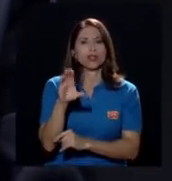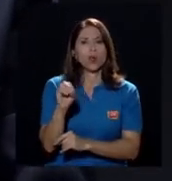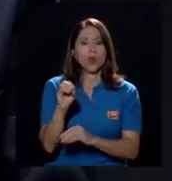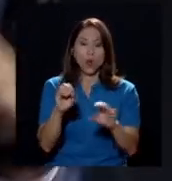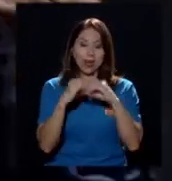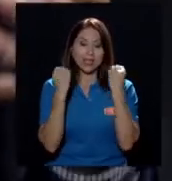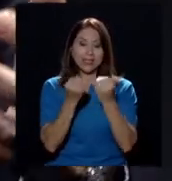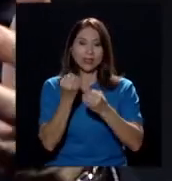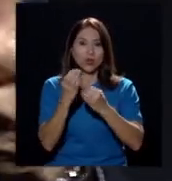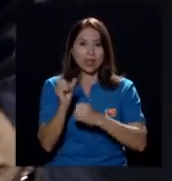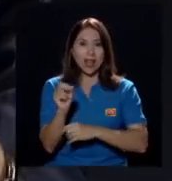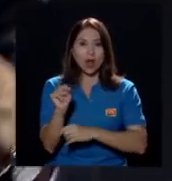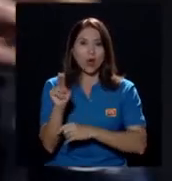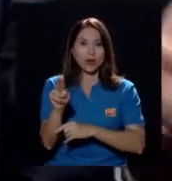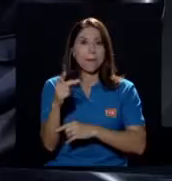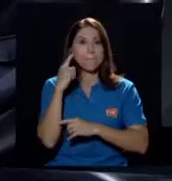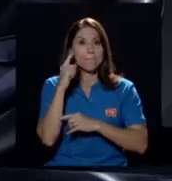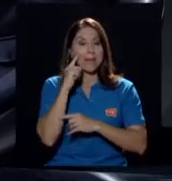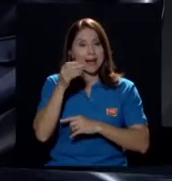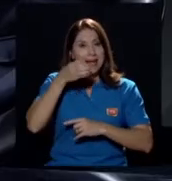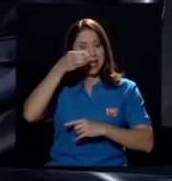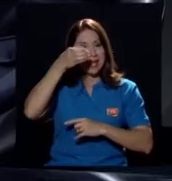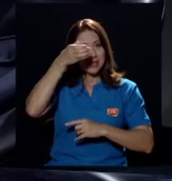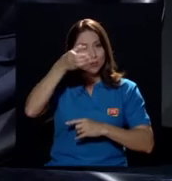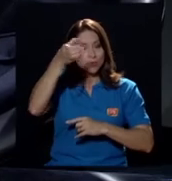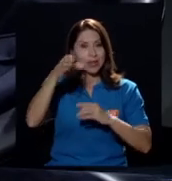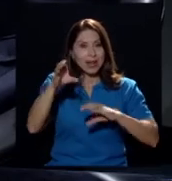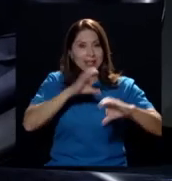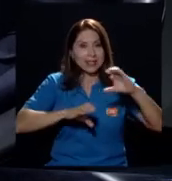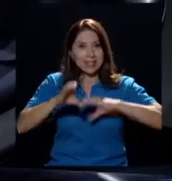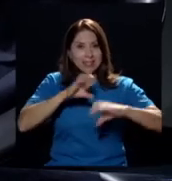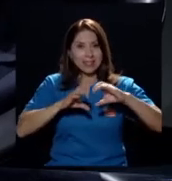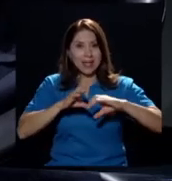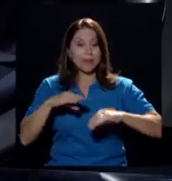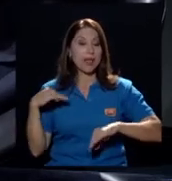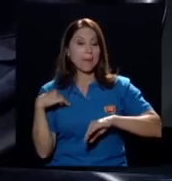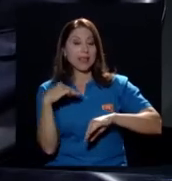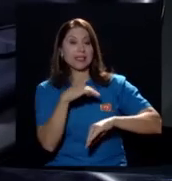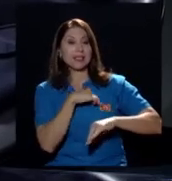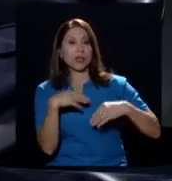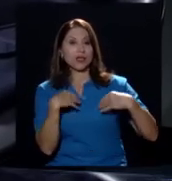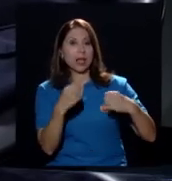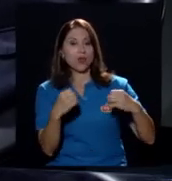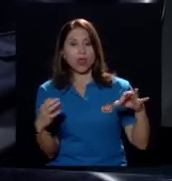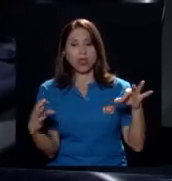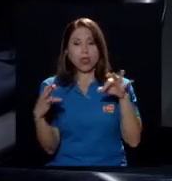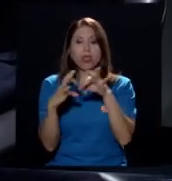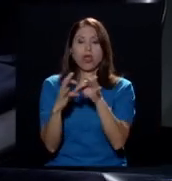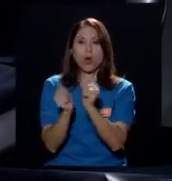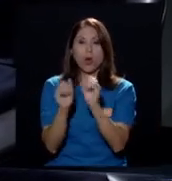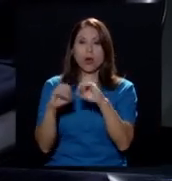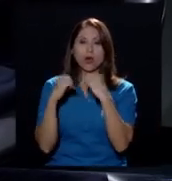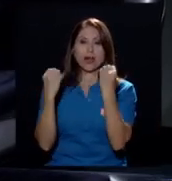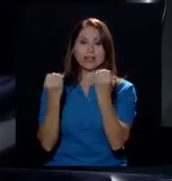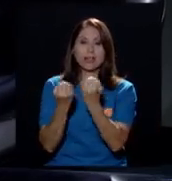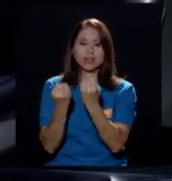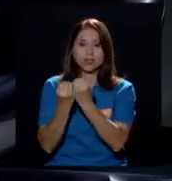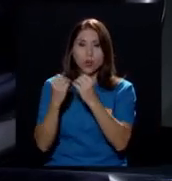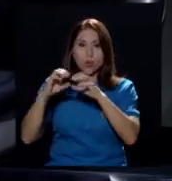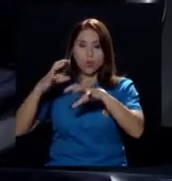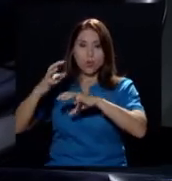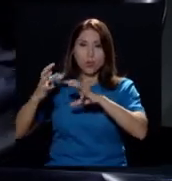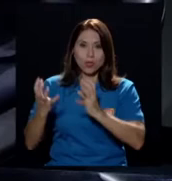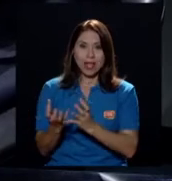el ministerio de salud es el interlocutor fundamental con la organización mundial y la panamericana de la salud el